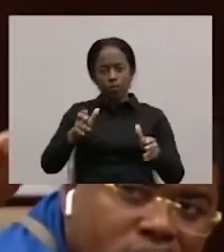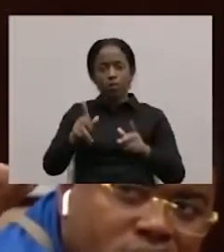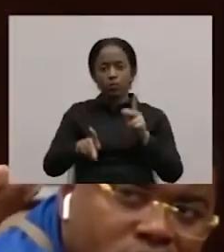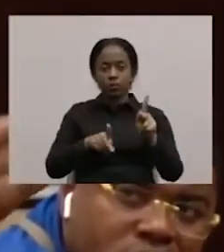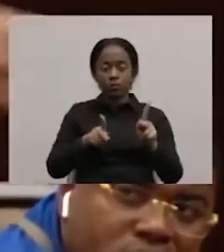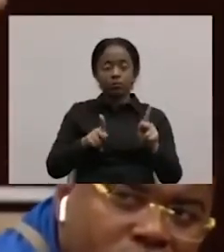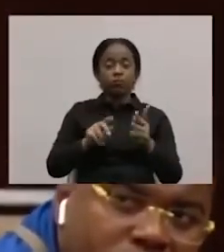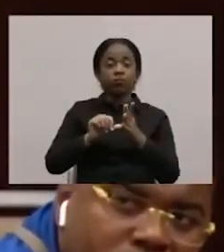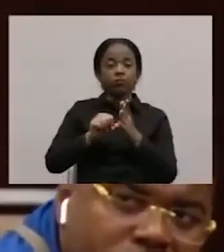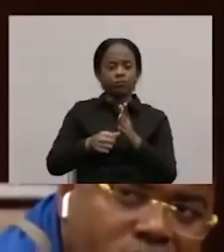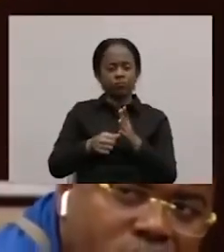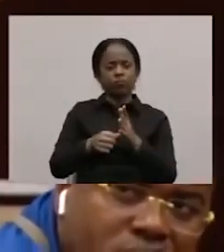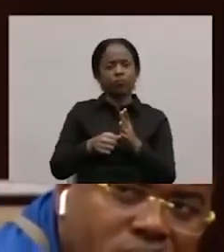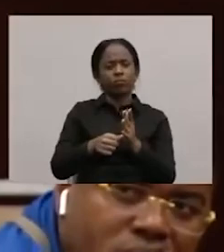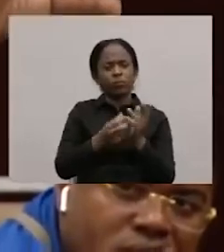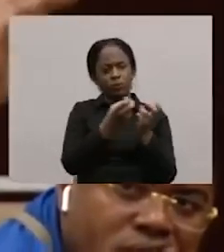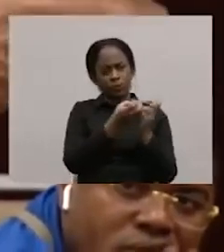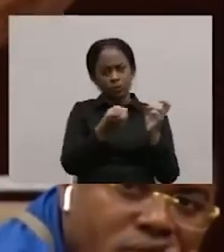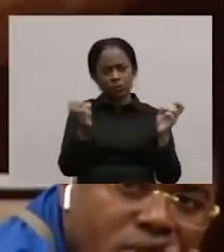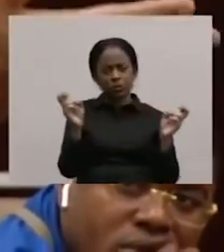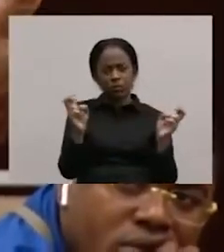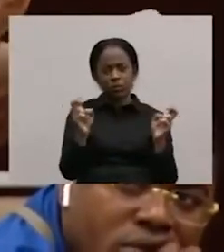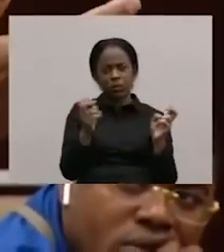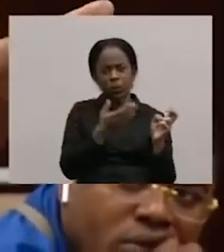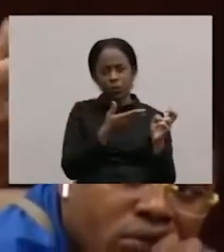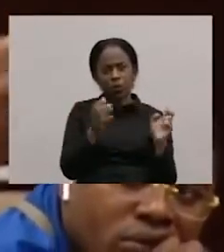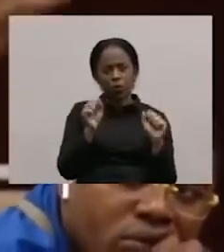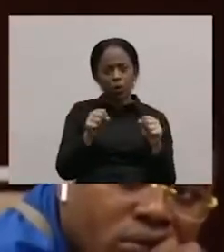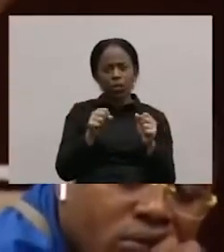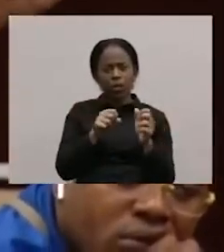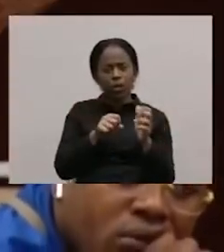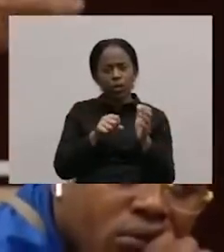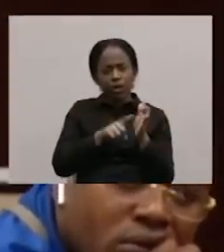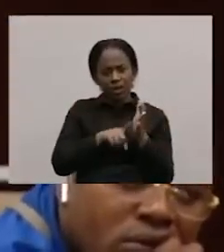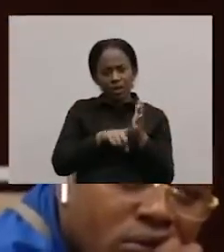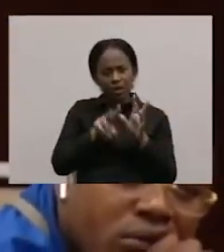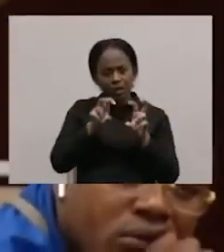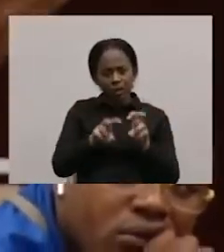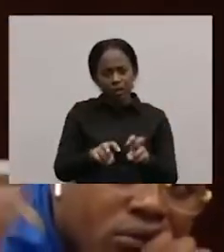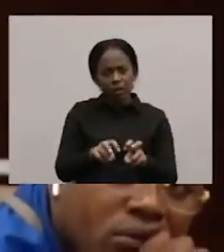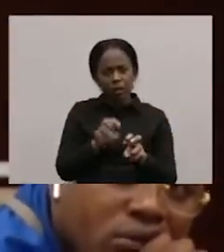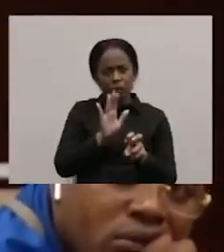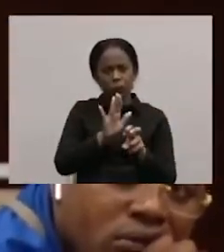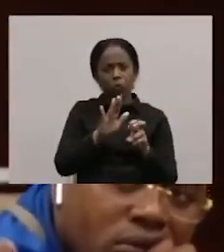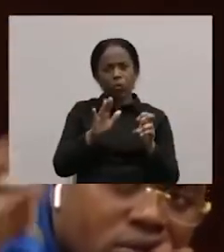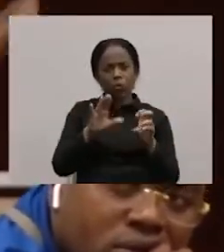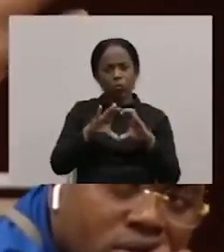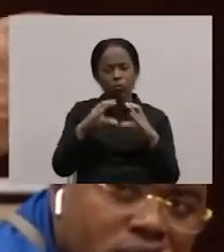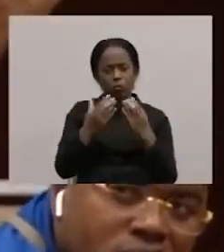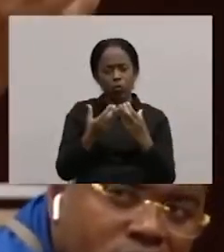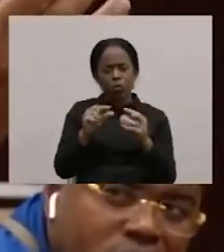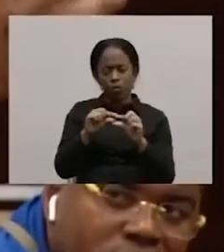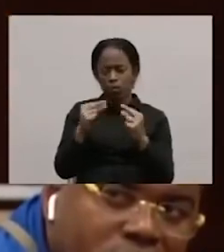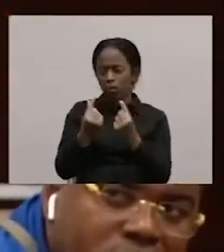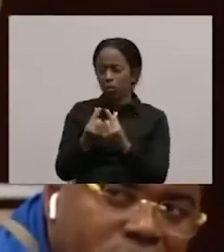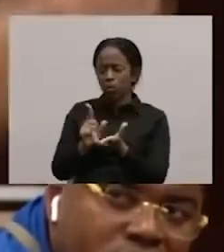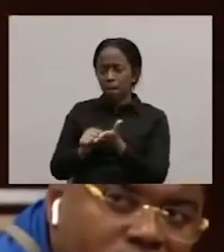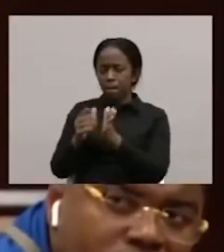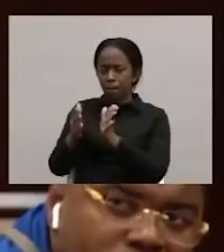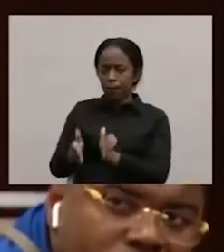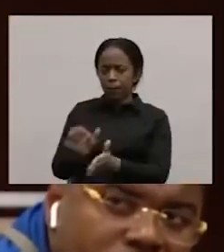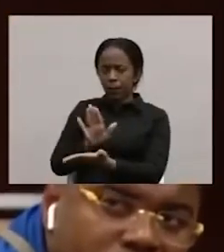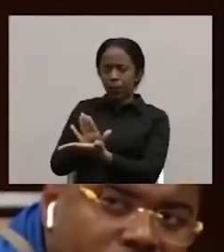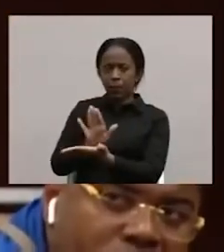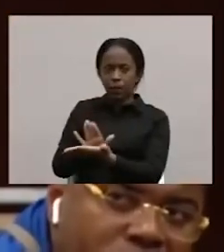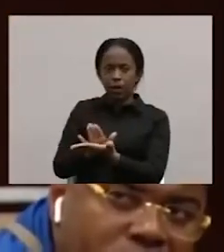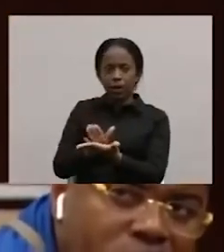los miembros del panel que puedan analizar a continuación el aspecto de la colegiación periodística, que se concatena, repito, con